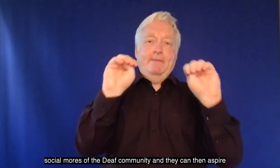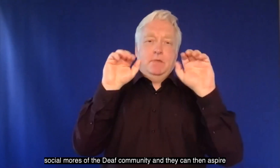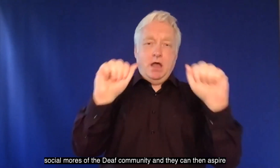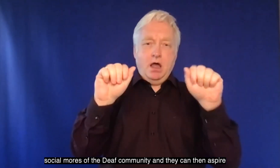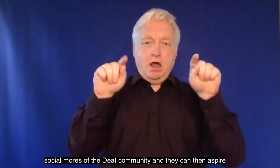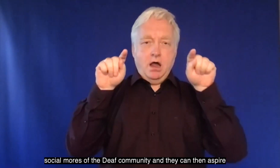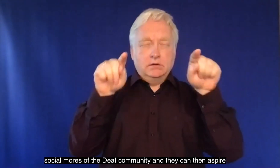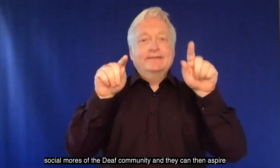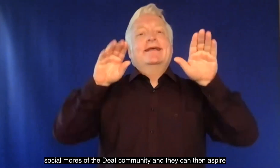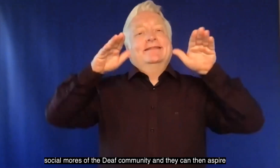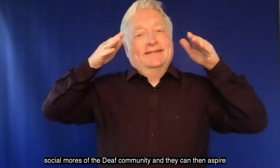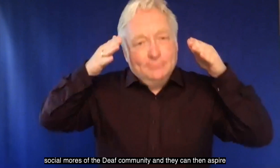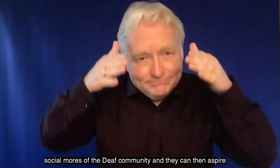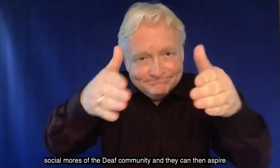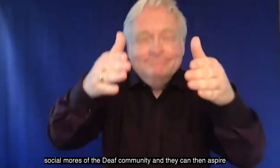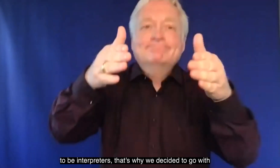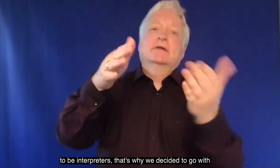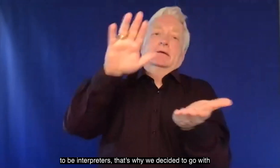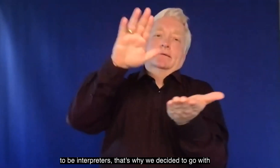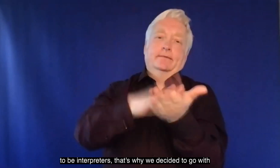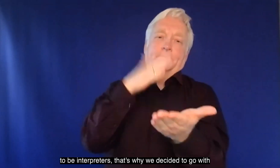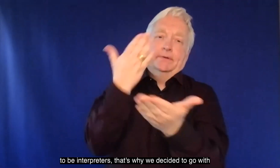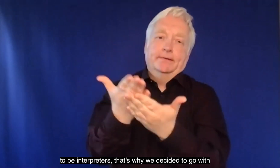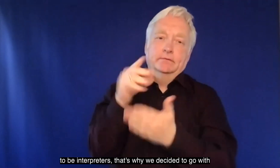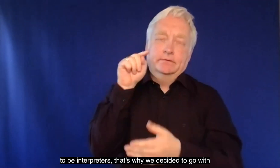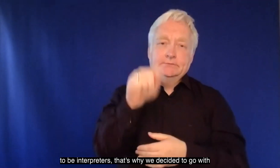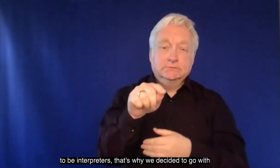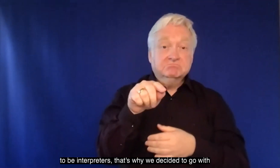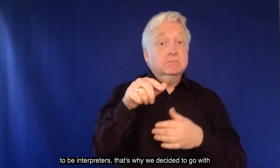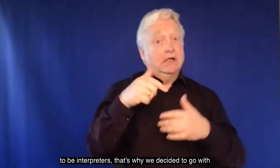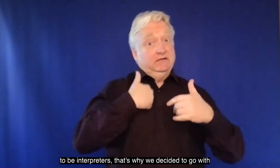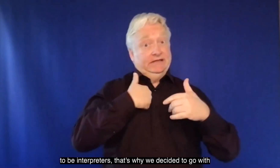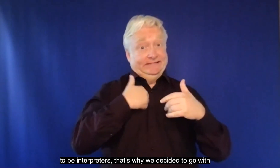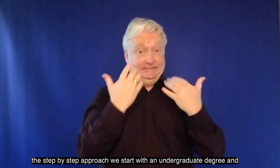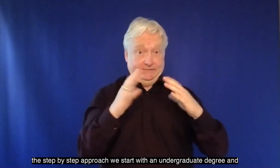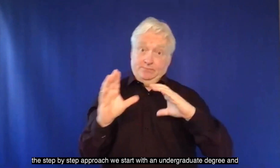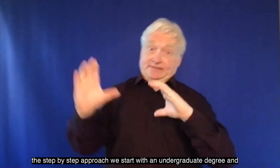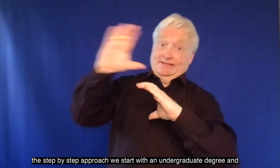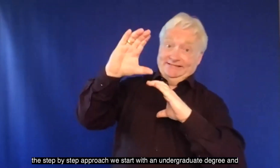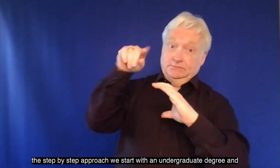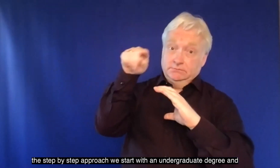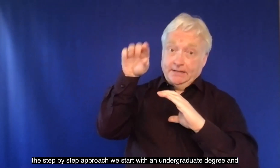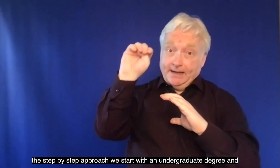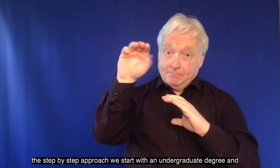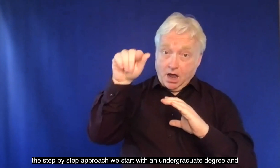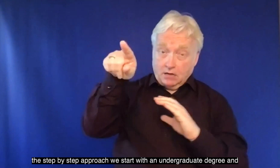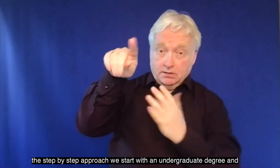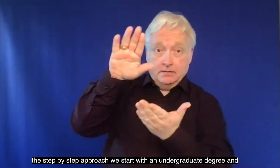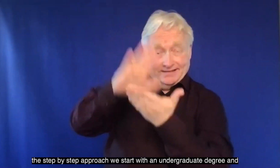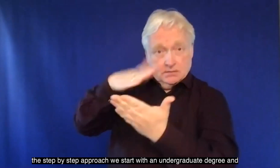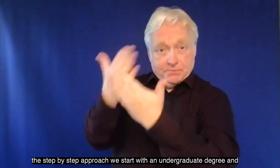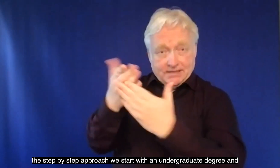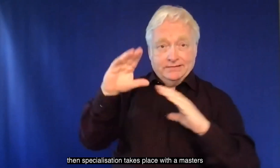grado universitario y después ya la interpretación, la especialización, digamos, sería a través de un máster en interpretación de lengua de signos.